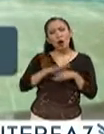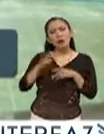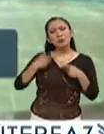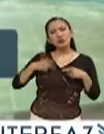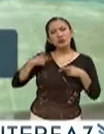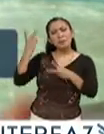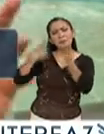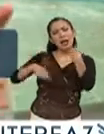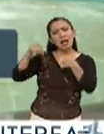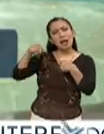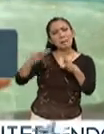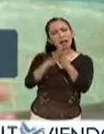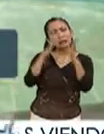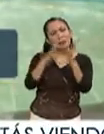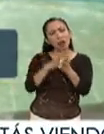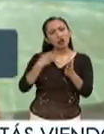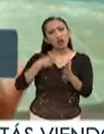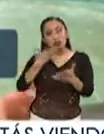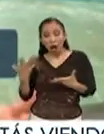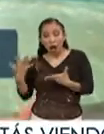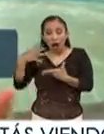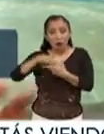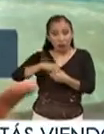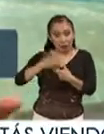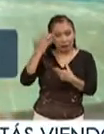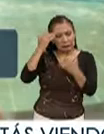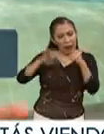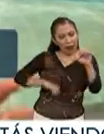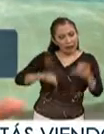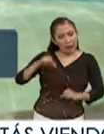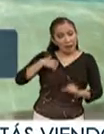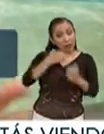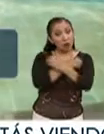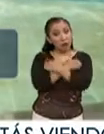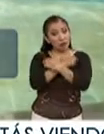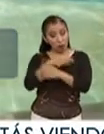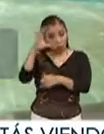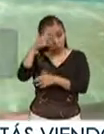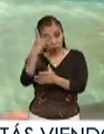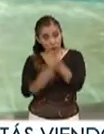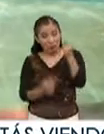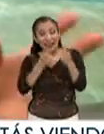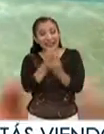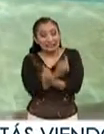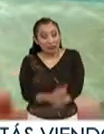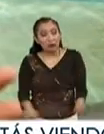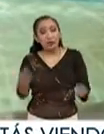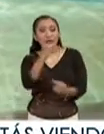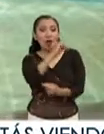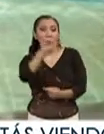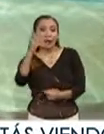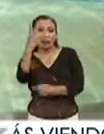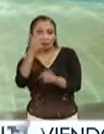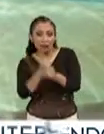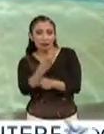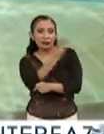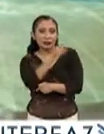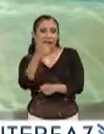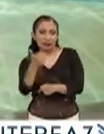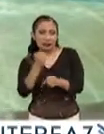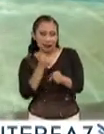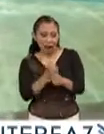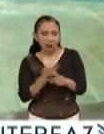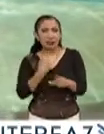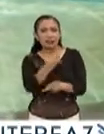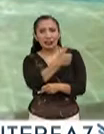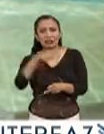a participar, lo hicimos inclusive ideando actividades educativas y culturales para niños de 0 a 3 años, de 3 a 6